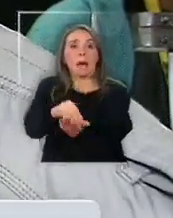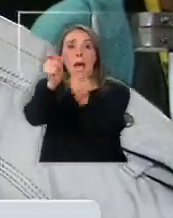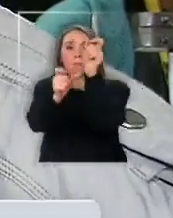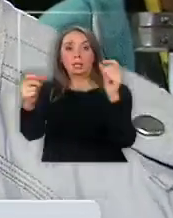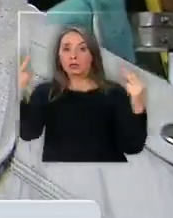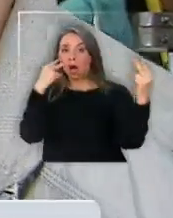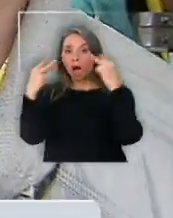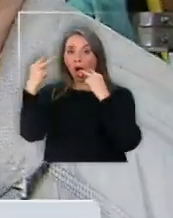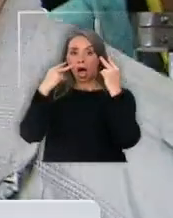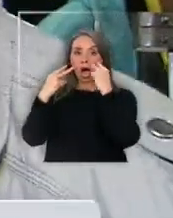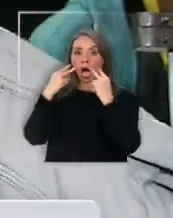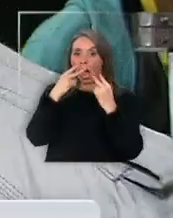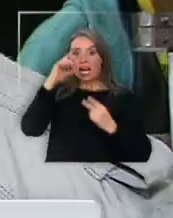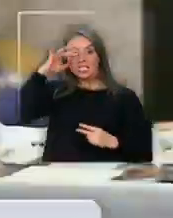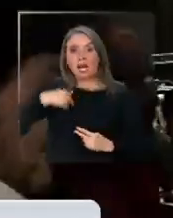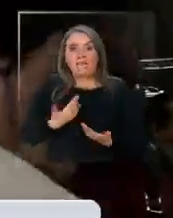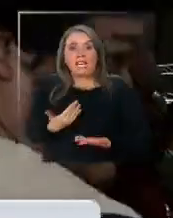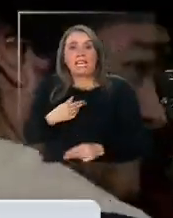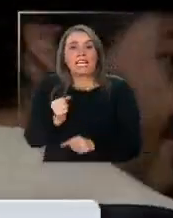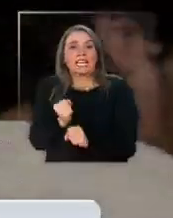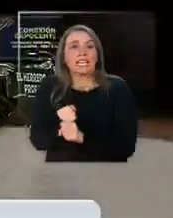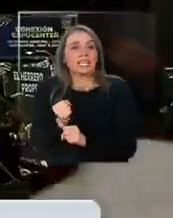más gente ve y más gente